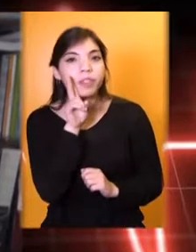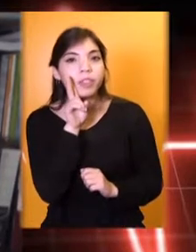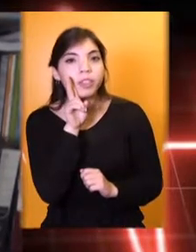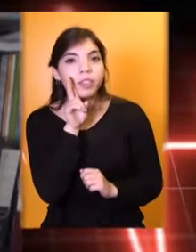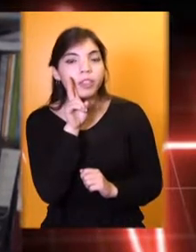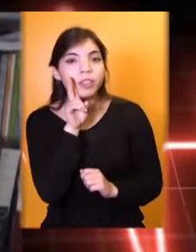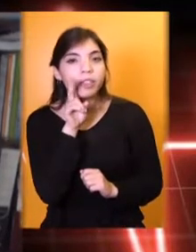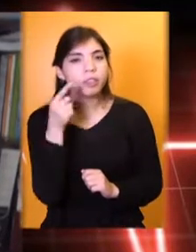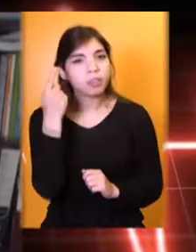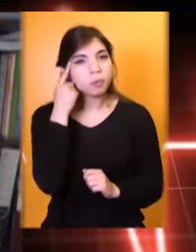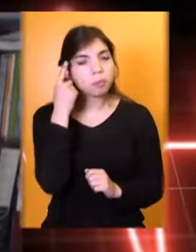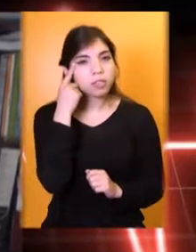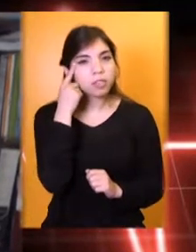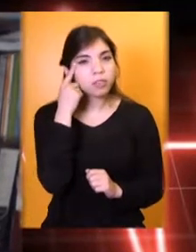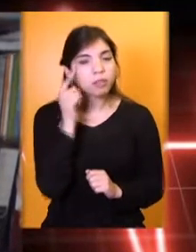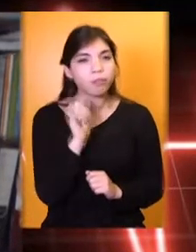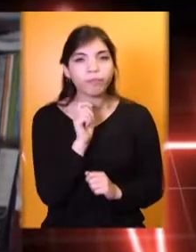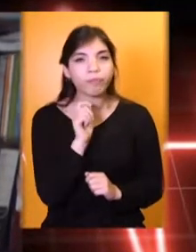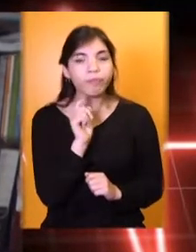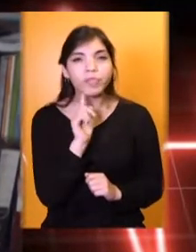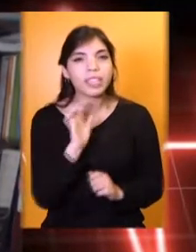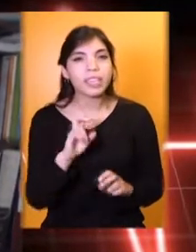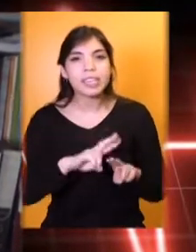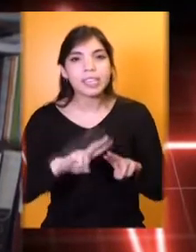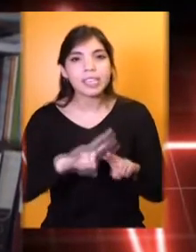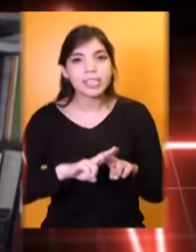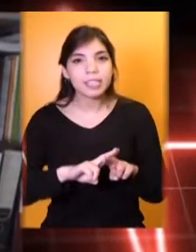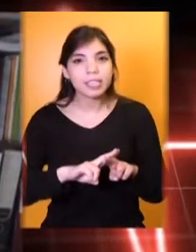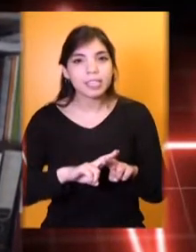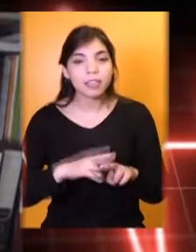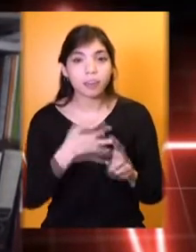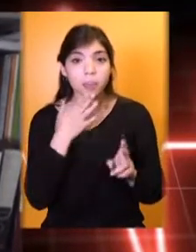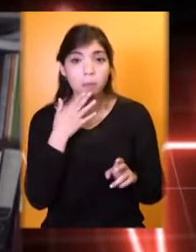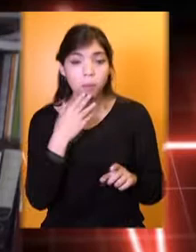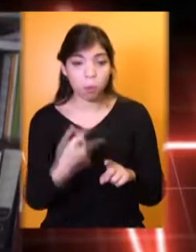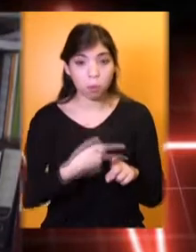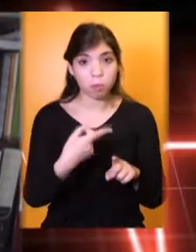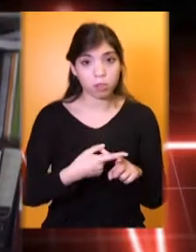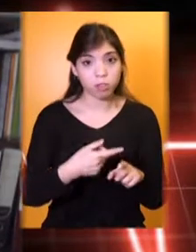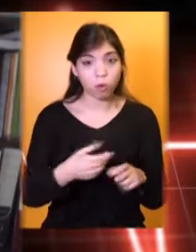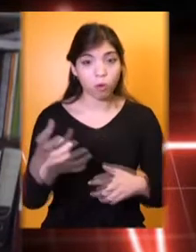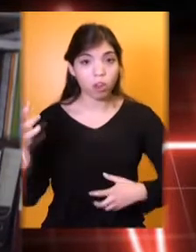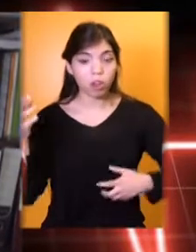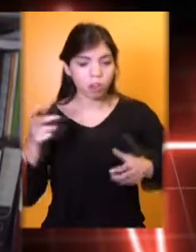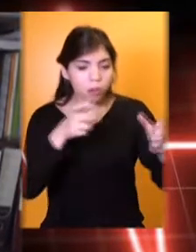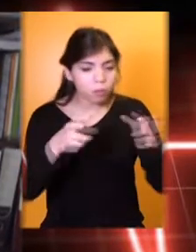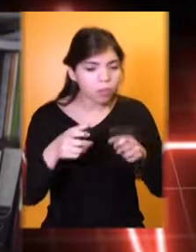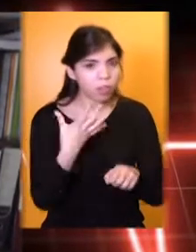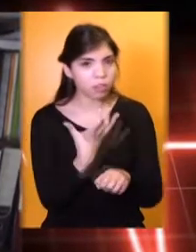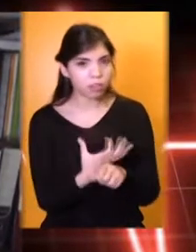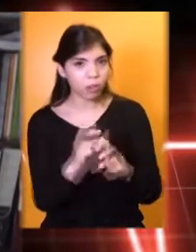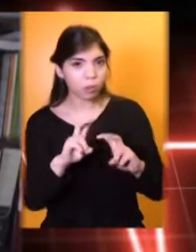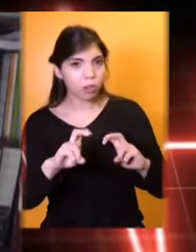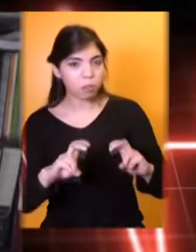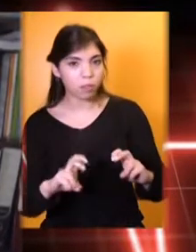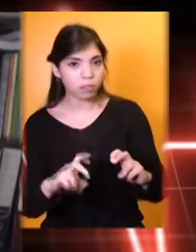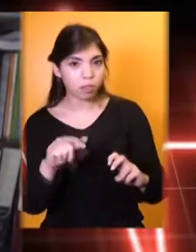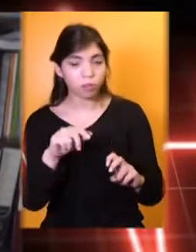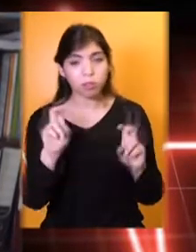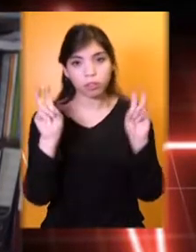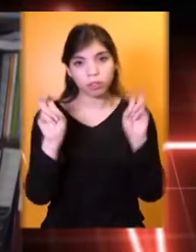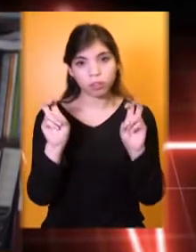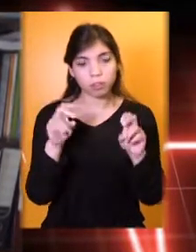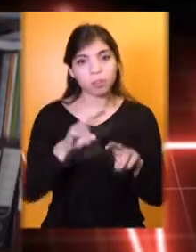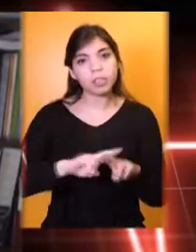se establecieron las acciones administrativas, se ofició a Gendarmería para consultar respecto de si es que había alguna investigación sumaria respecto